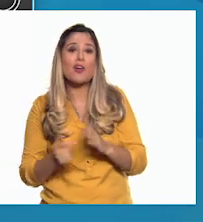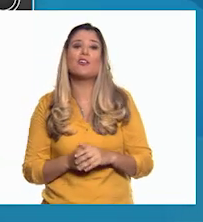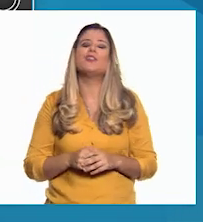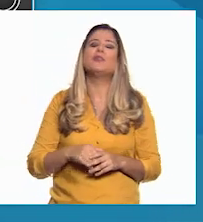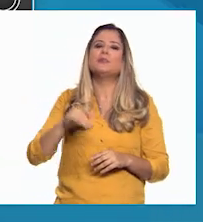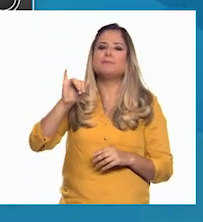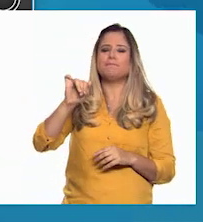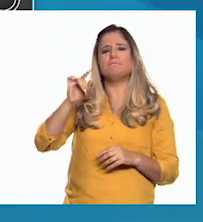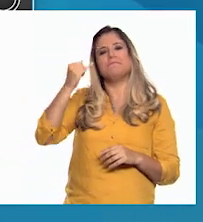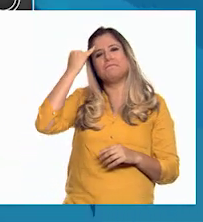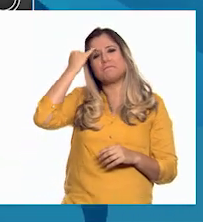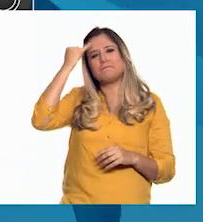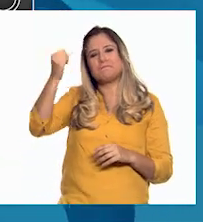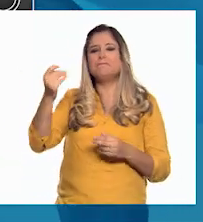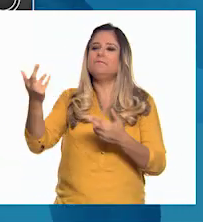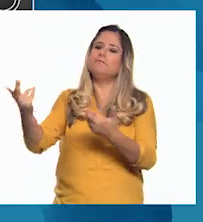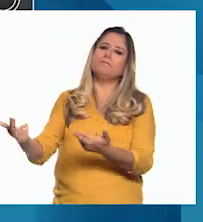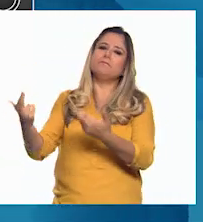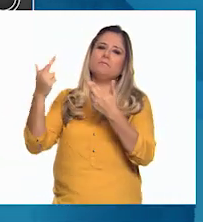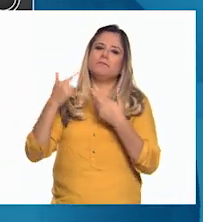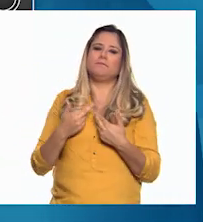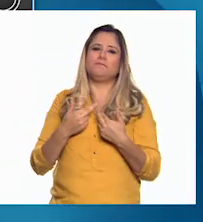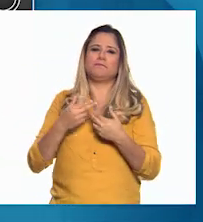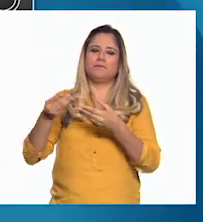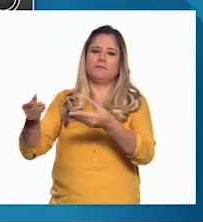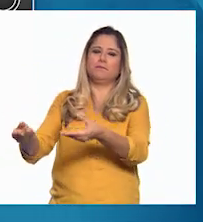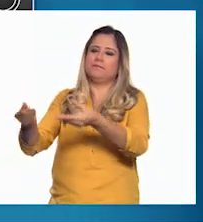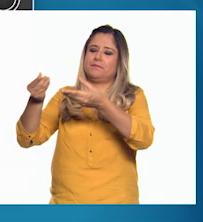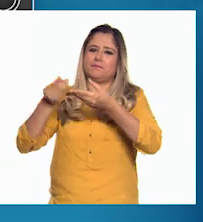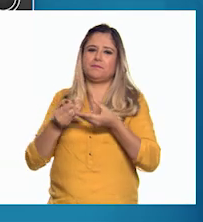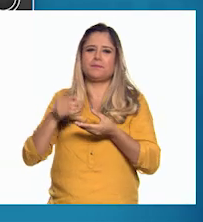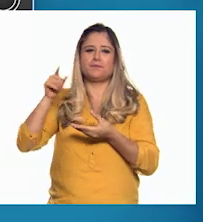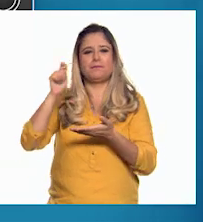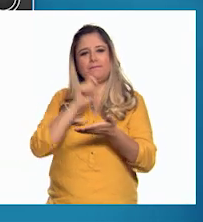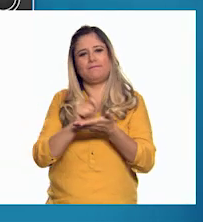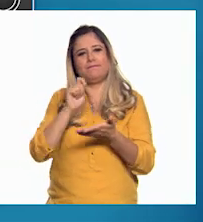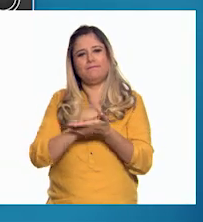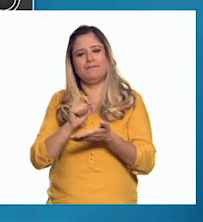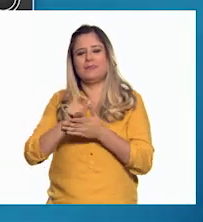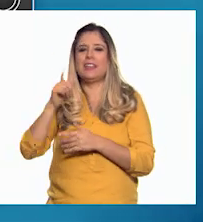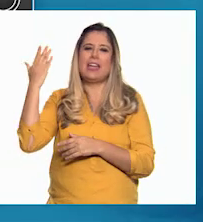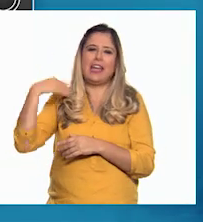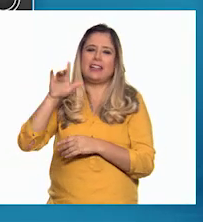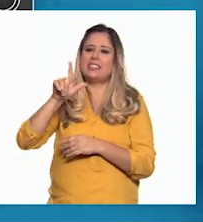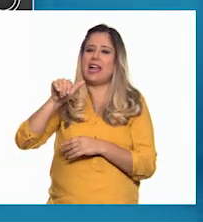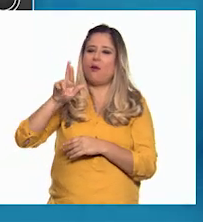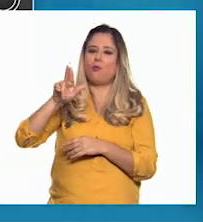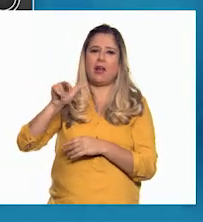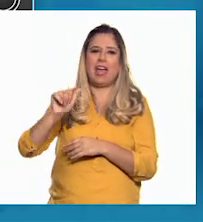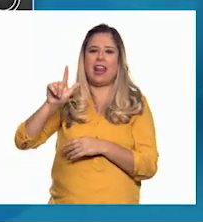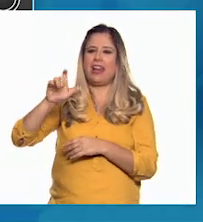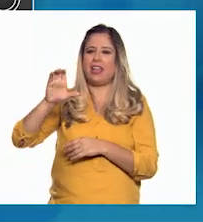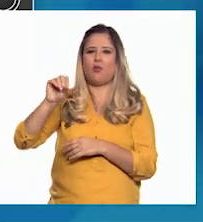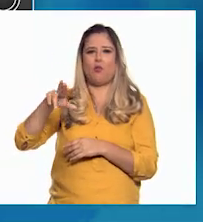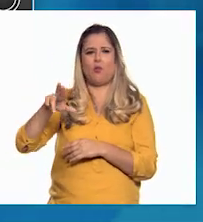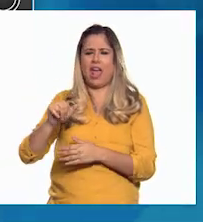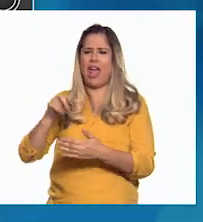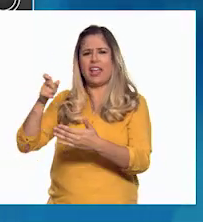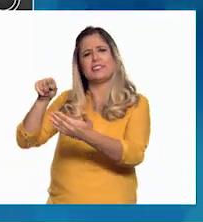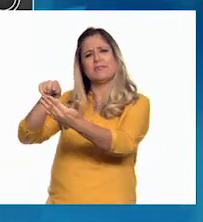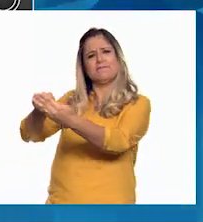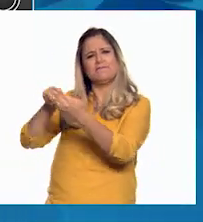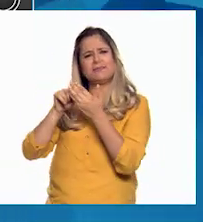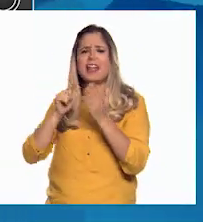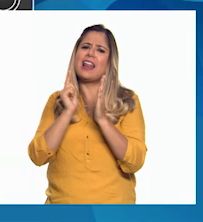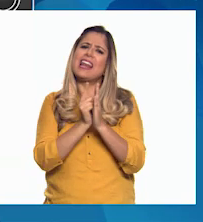partir de un manual que me regaló me dio mi editora en SM, Laura Lecona, y me mostró